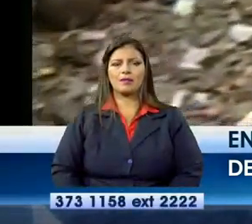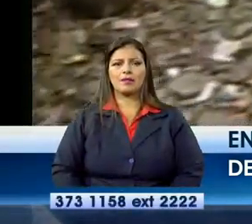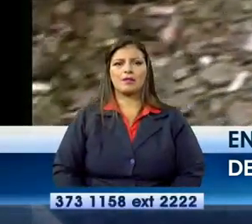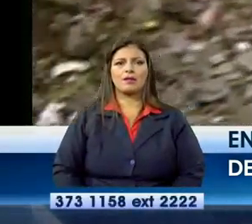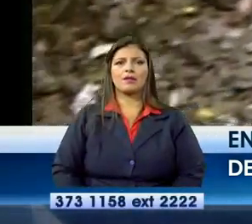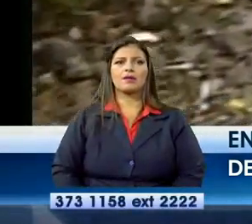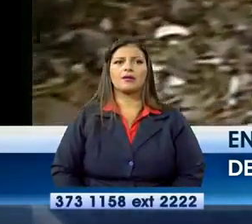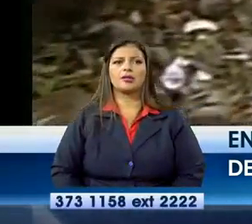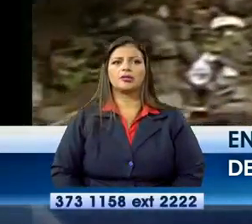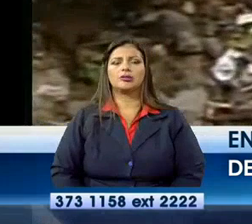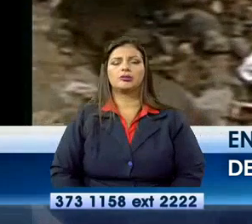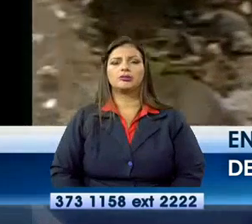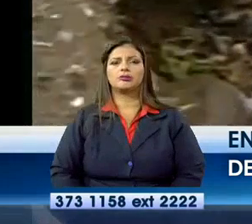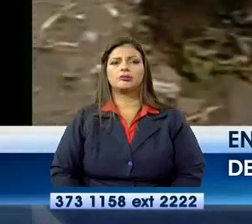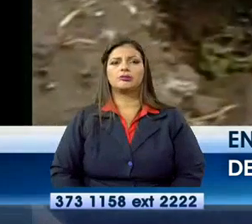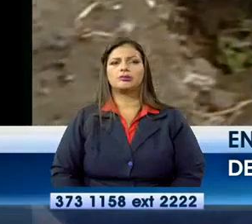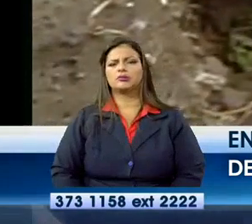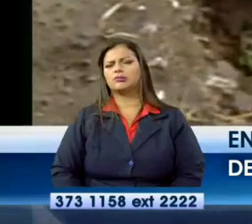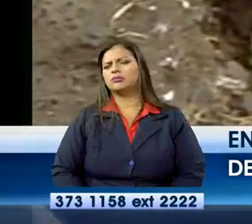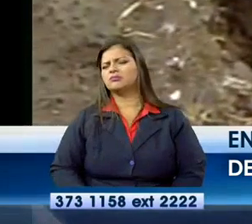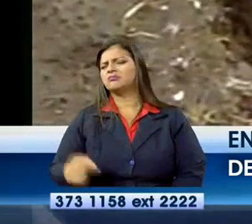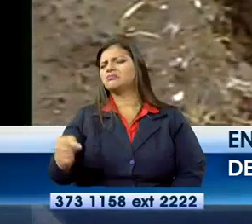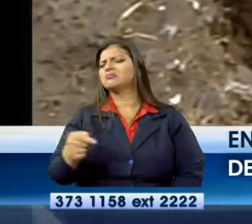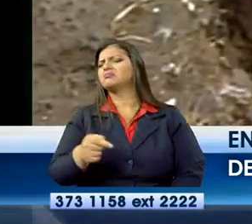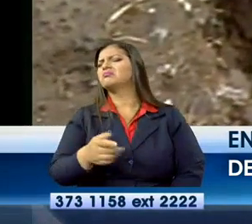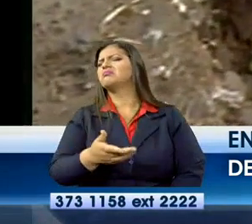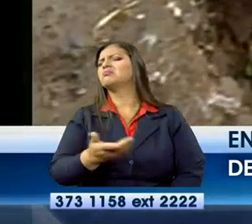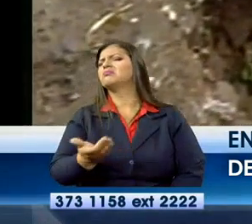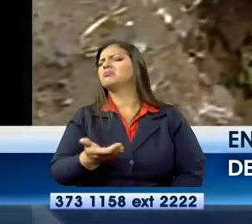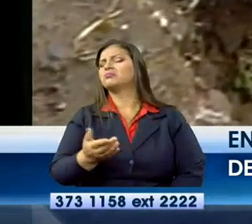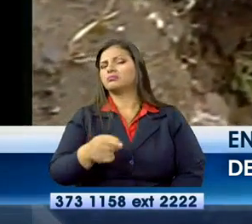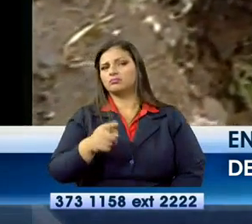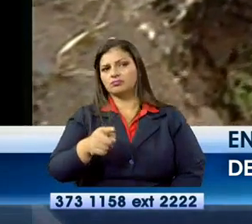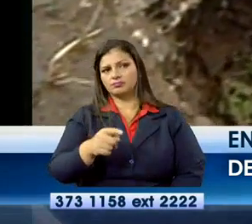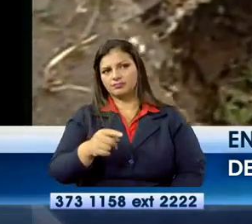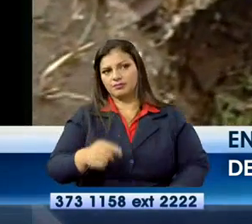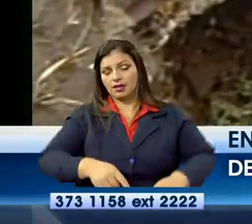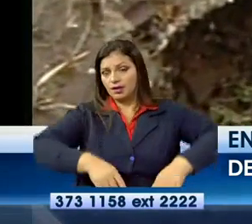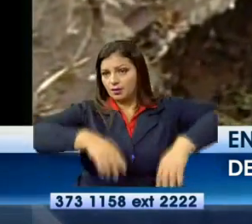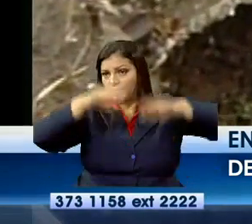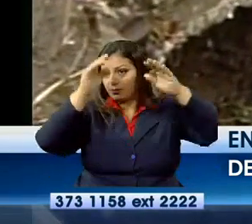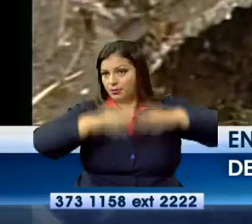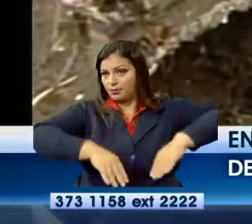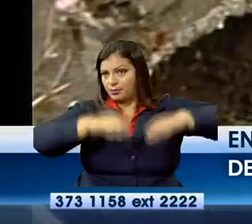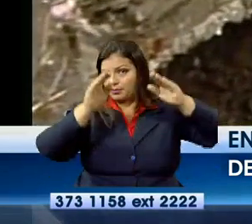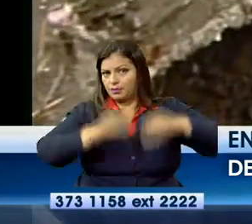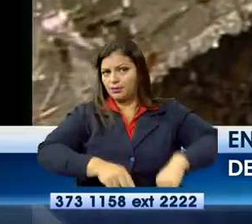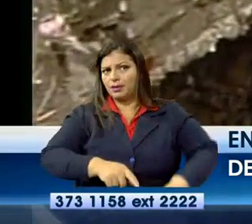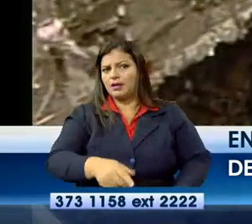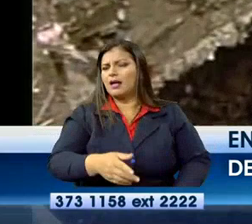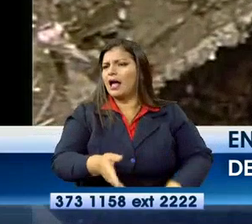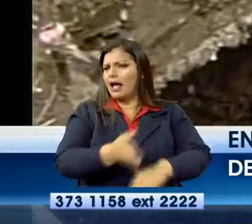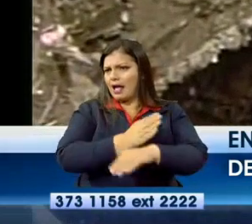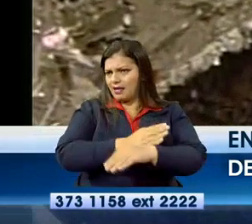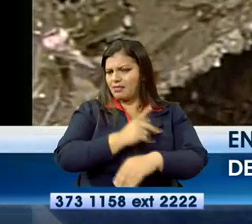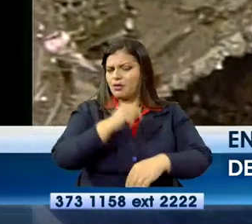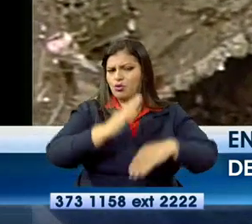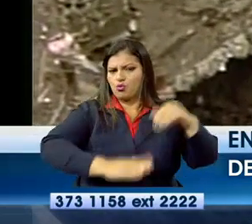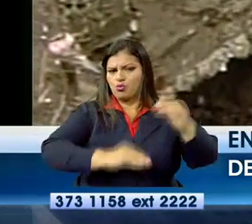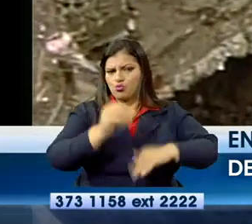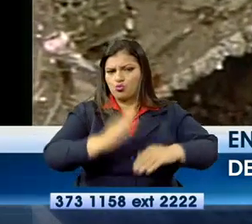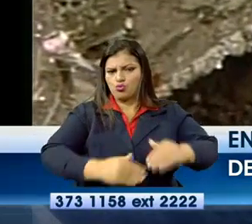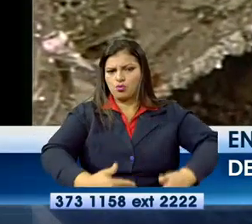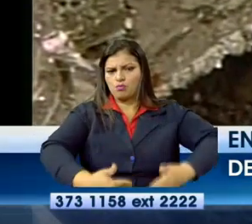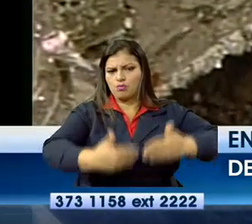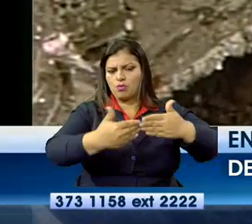Claro que sí. Oiga, y esto socavado ahí también es del agua de los inviernos, ¿no? Claro, esto es, no le digo, que eso era una subida bonito para uno subir, pero el invierno